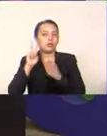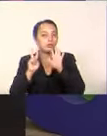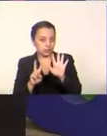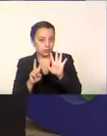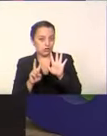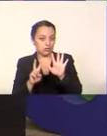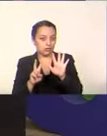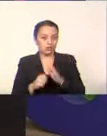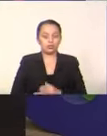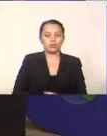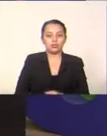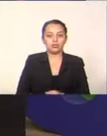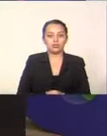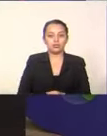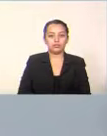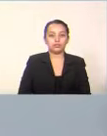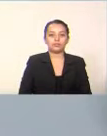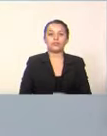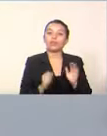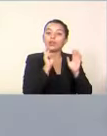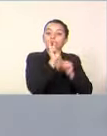A 257 le resto